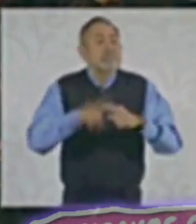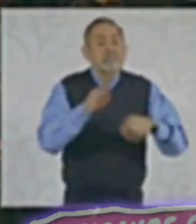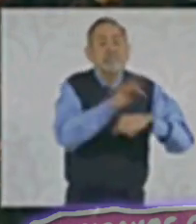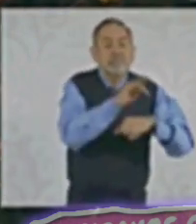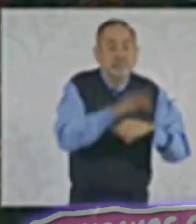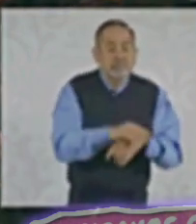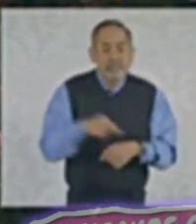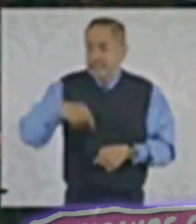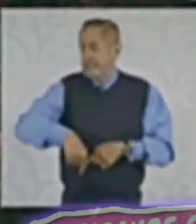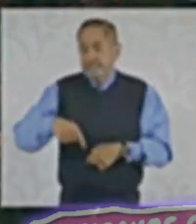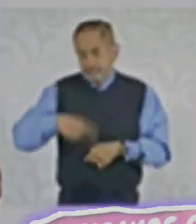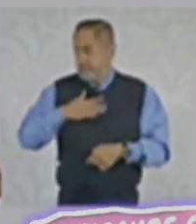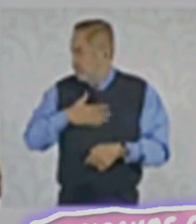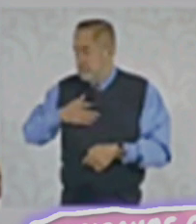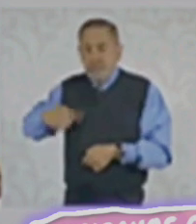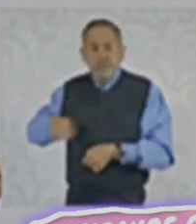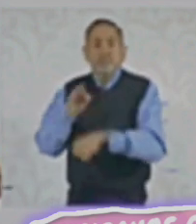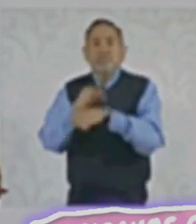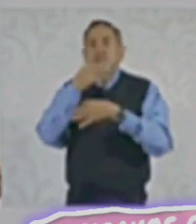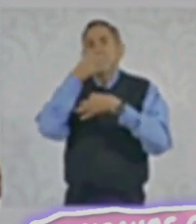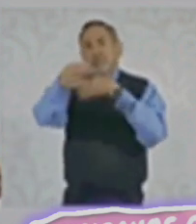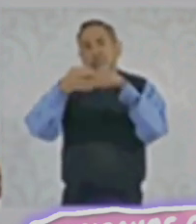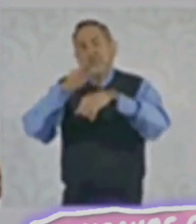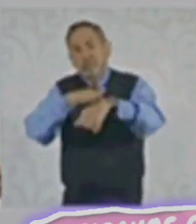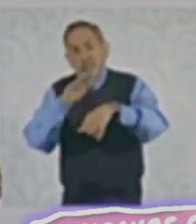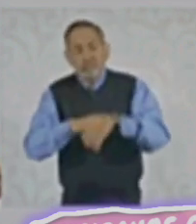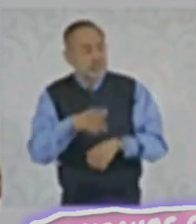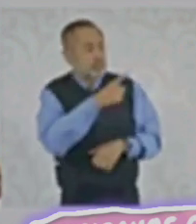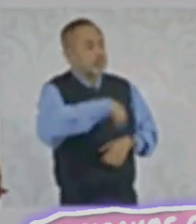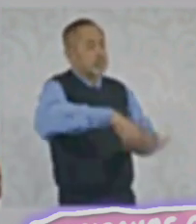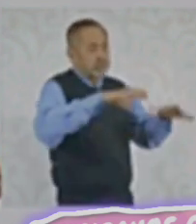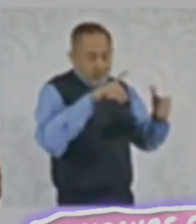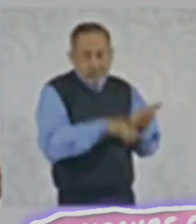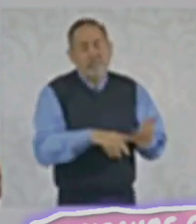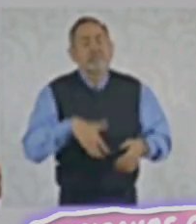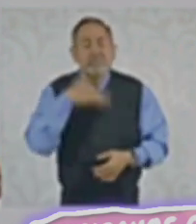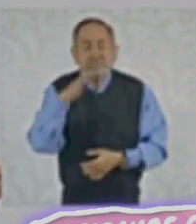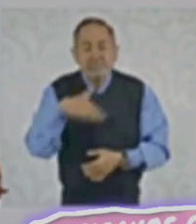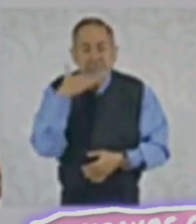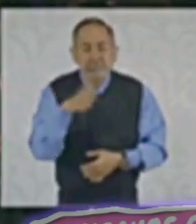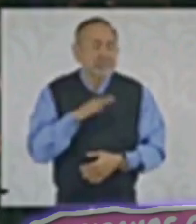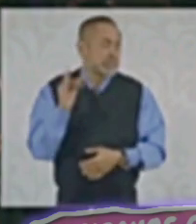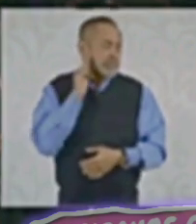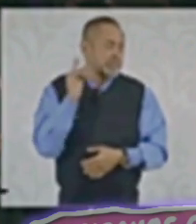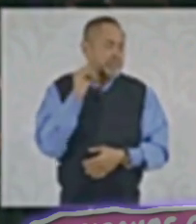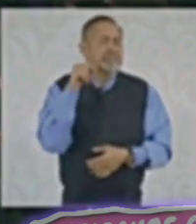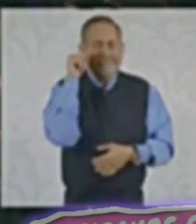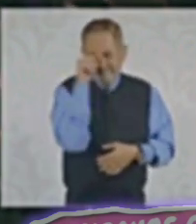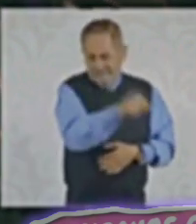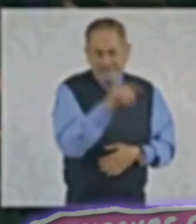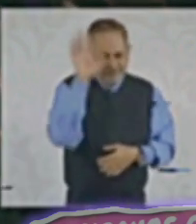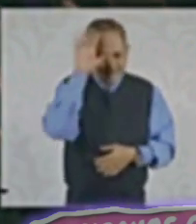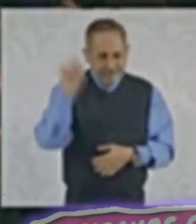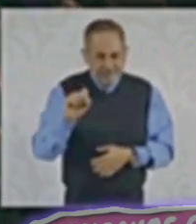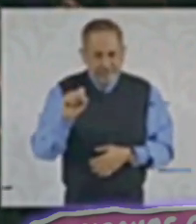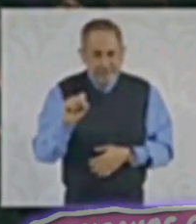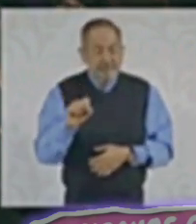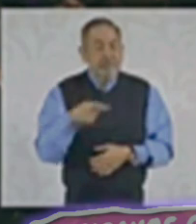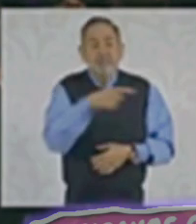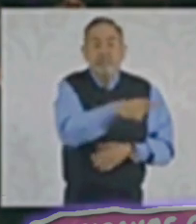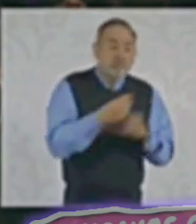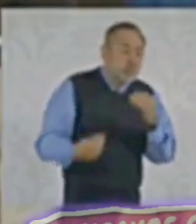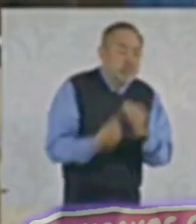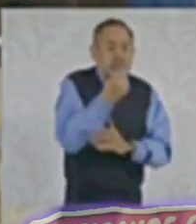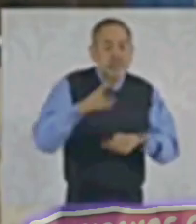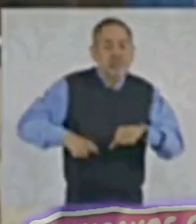es aquí, señora Presidenta. Sabe que existe corrupción en esta fiscalía y ha llegado desde el 1 de octubre una nueva